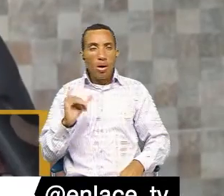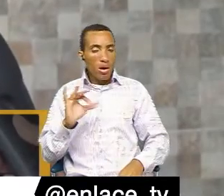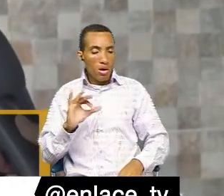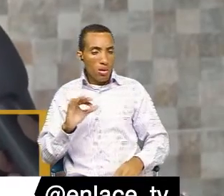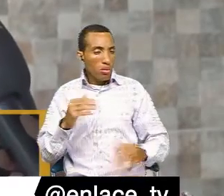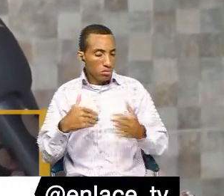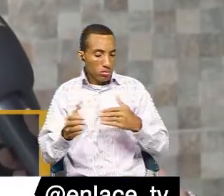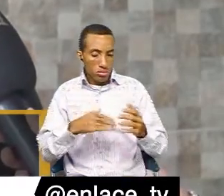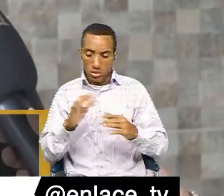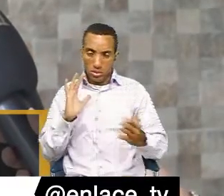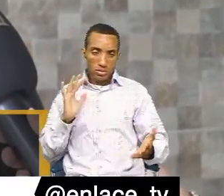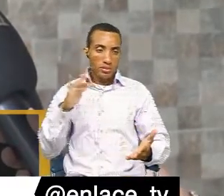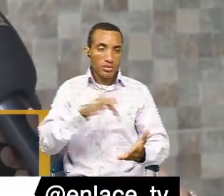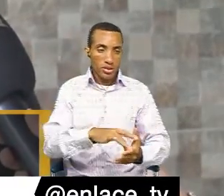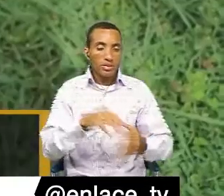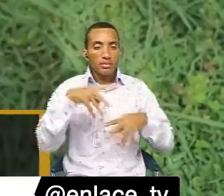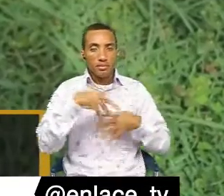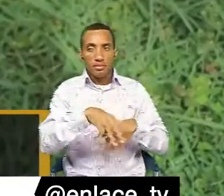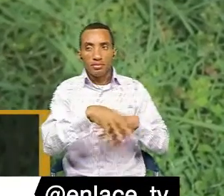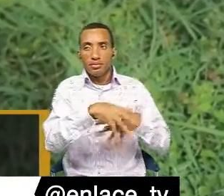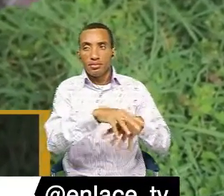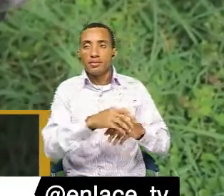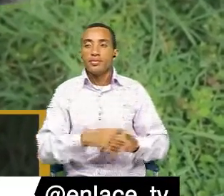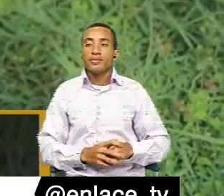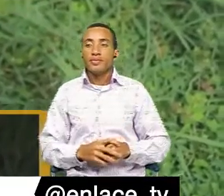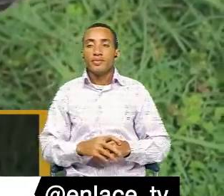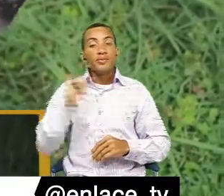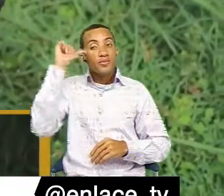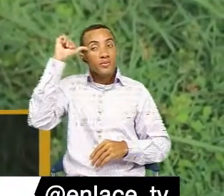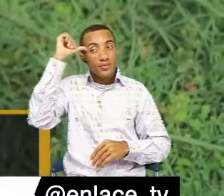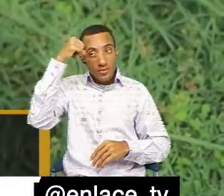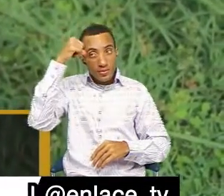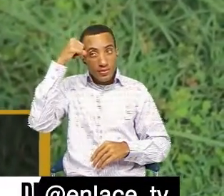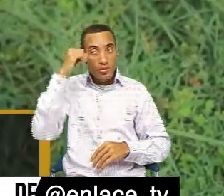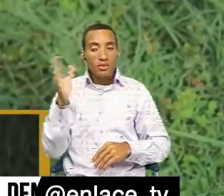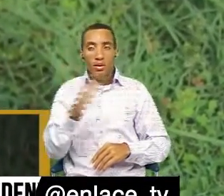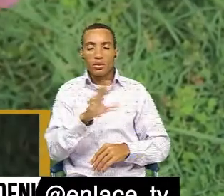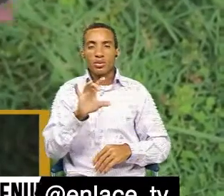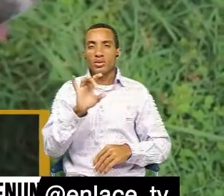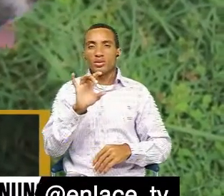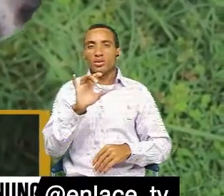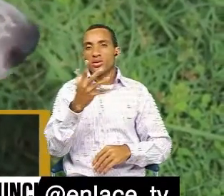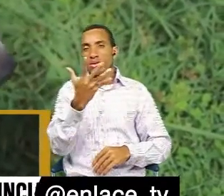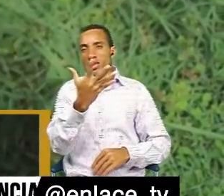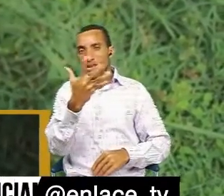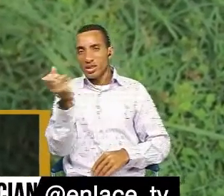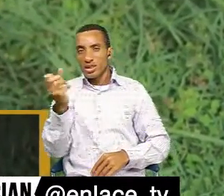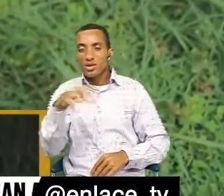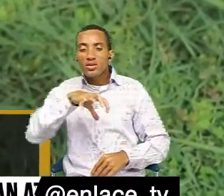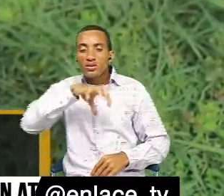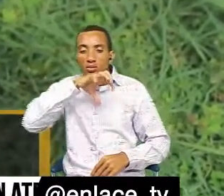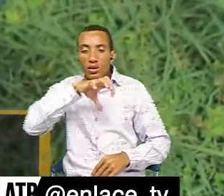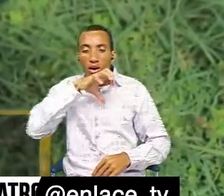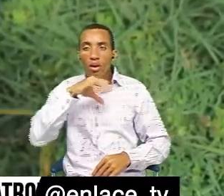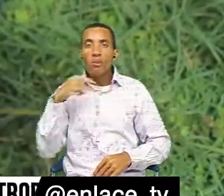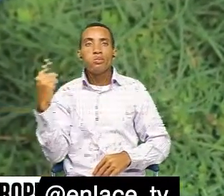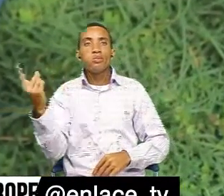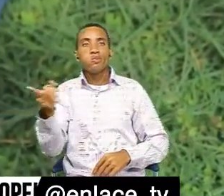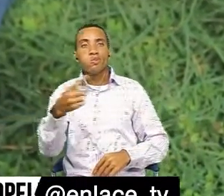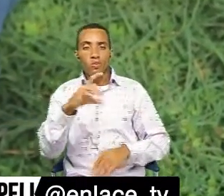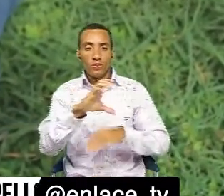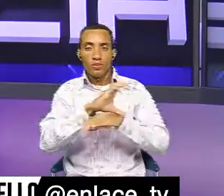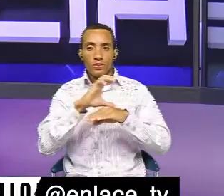parte de esa marcha o plantón. Cabe recordar que aproximadamente son 500 los perros de raza Pitbull que existen en la